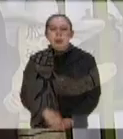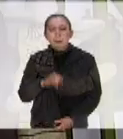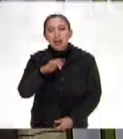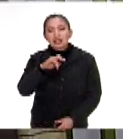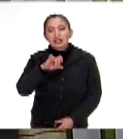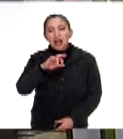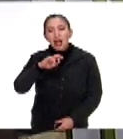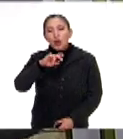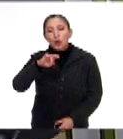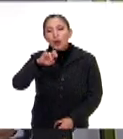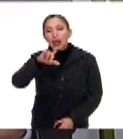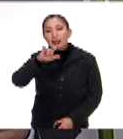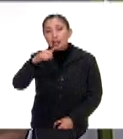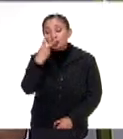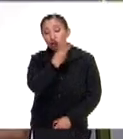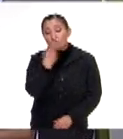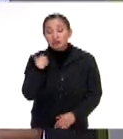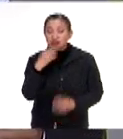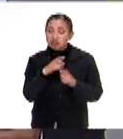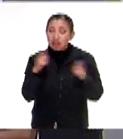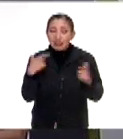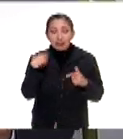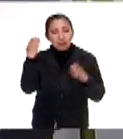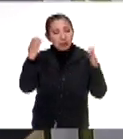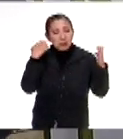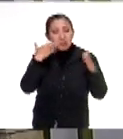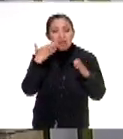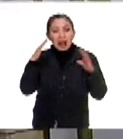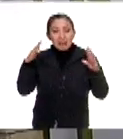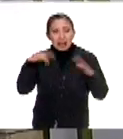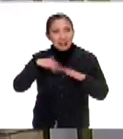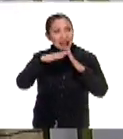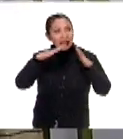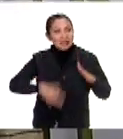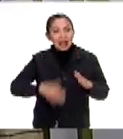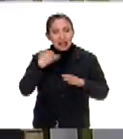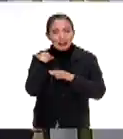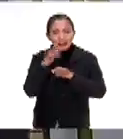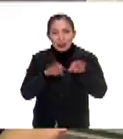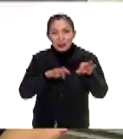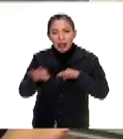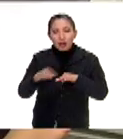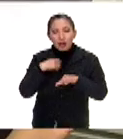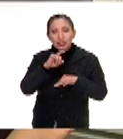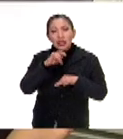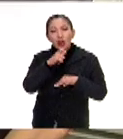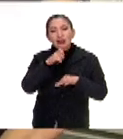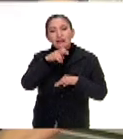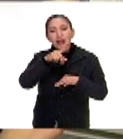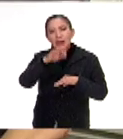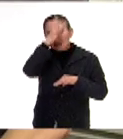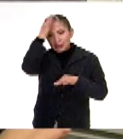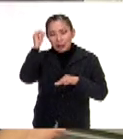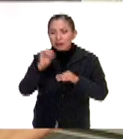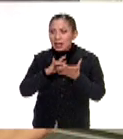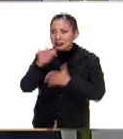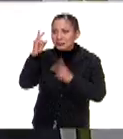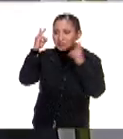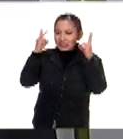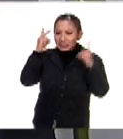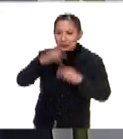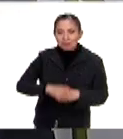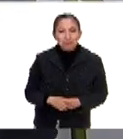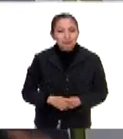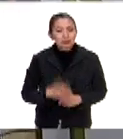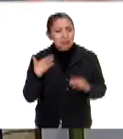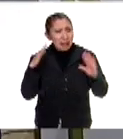Marisol Argüelles, pues tienes dos magníficas exposiciones ahora en la Casa Estudio Diego Rivera Frida Kahlo. Pues sí, gracias Javier por visitarnos.